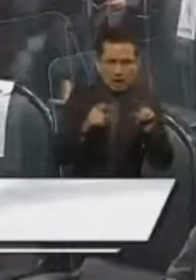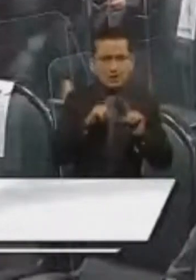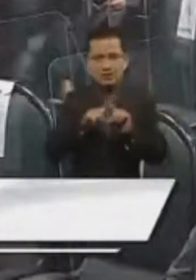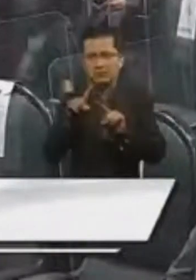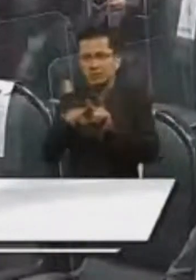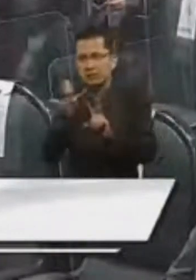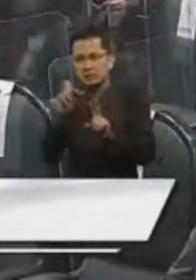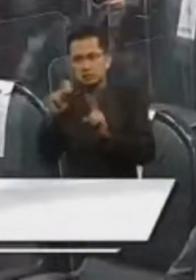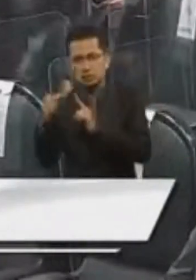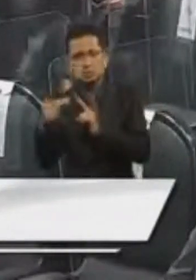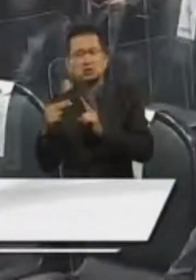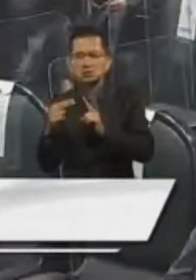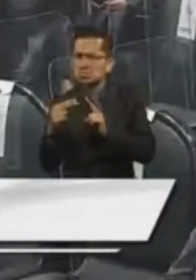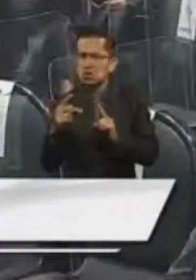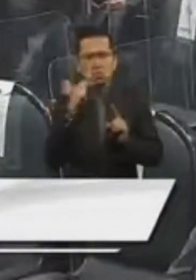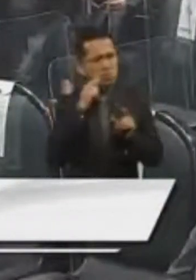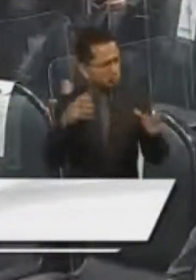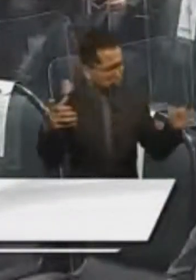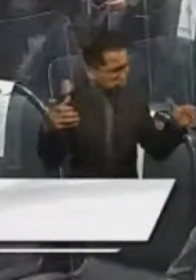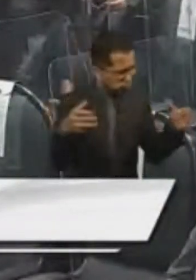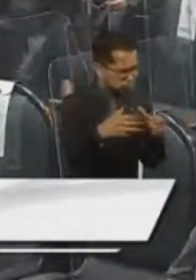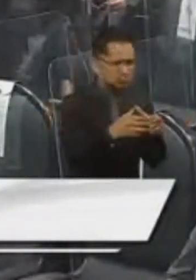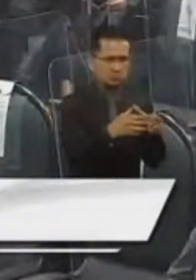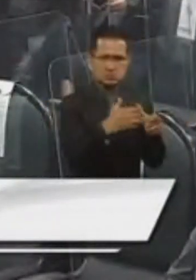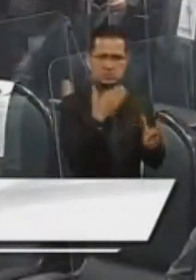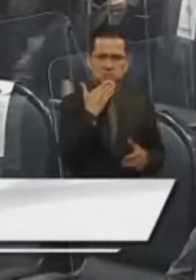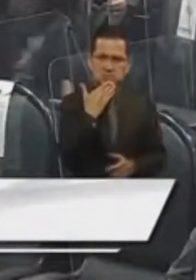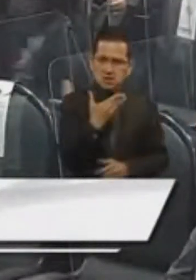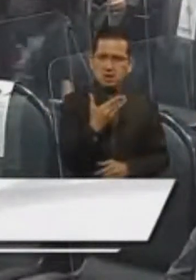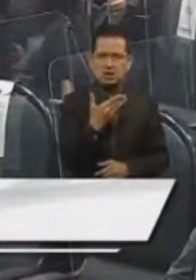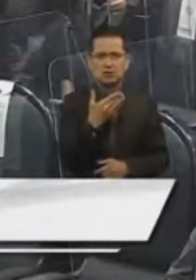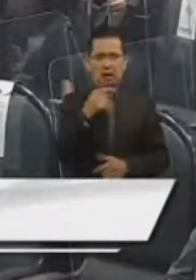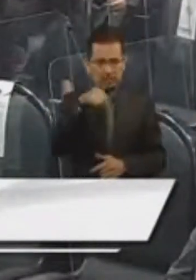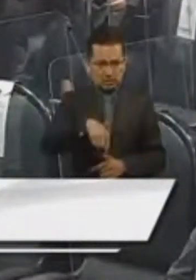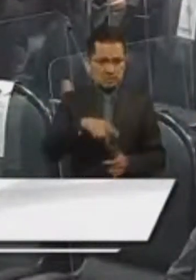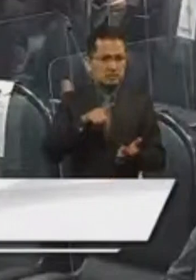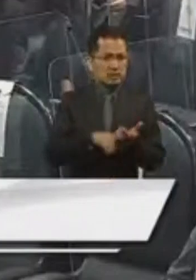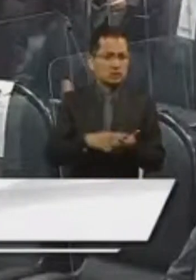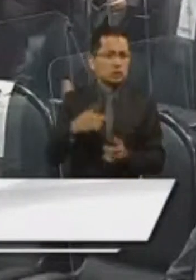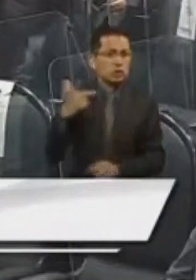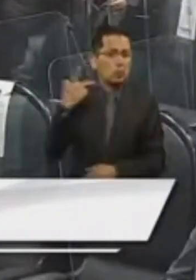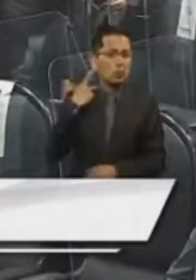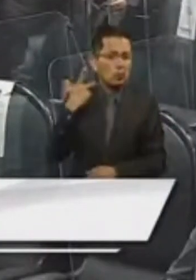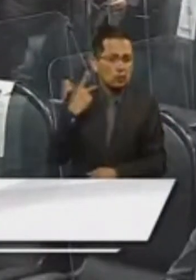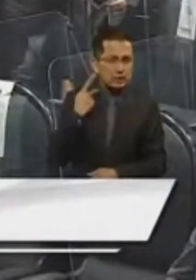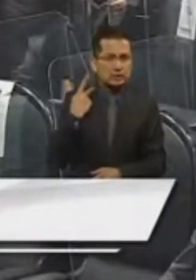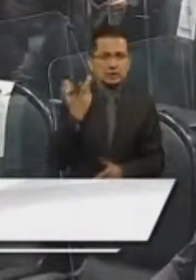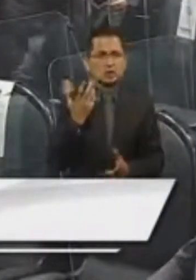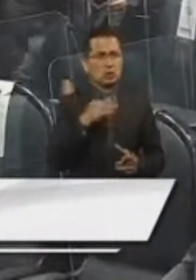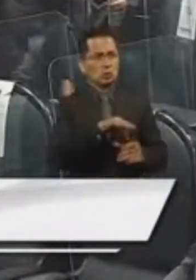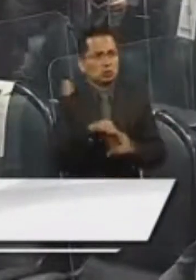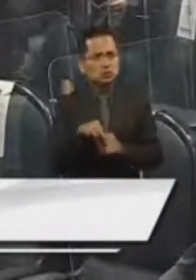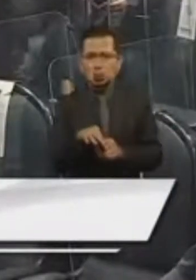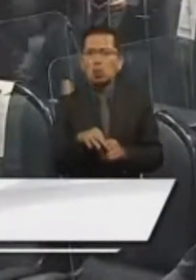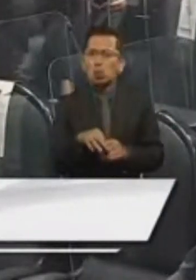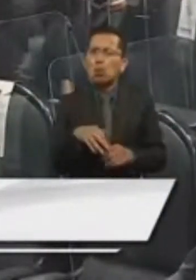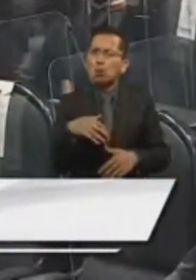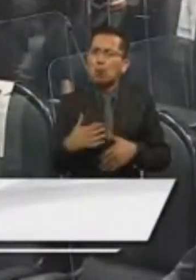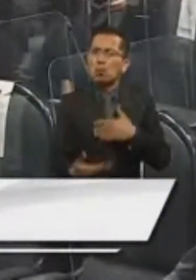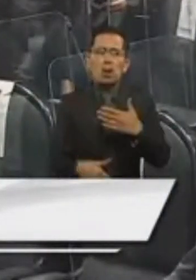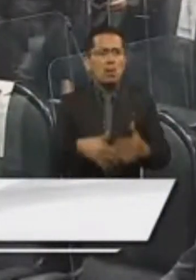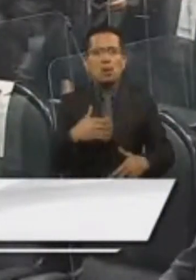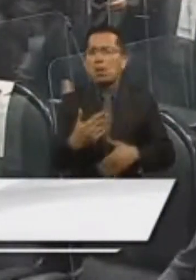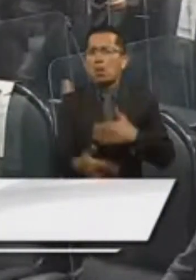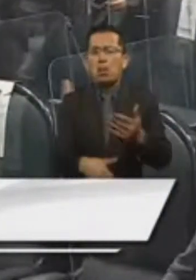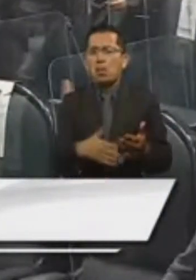de manera notable en el ámbito político electoral. Por eso, al escucharlos